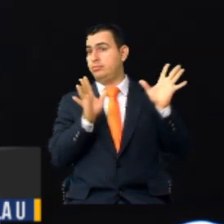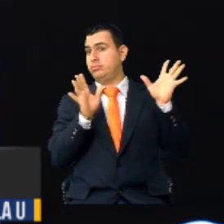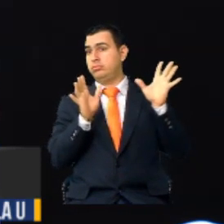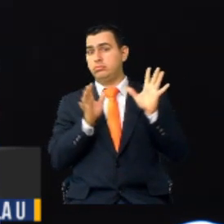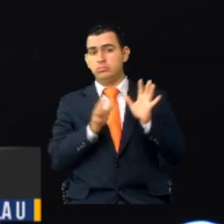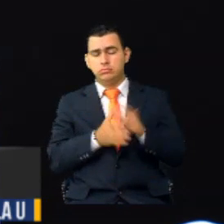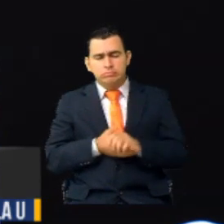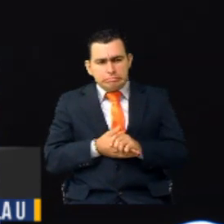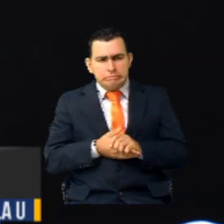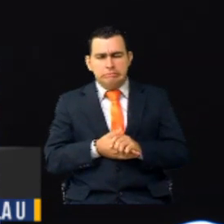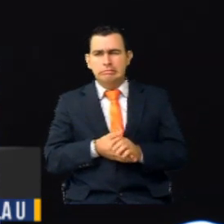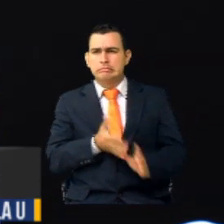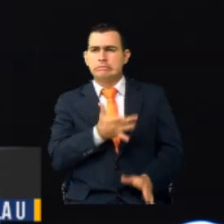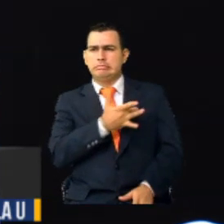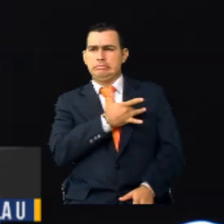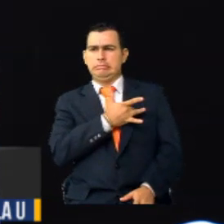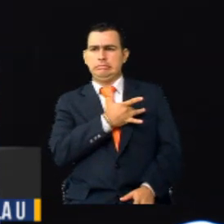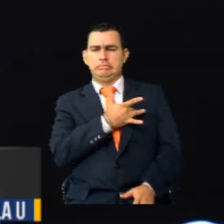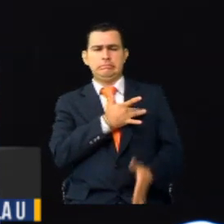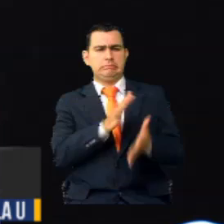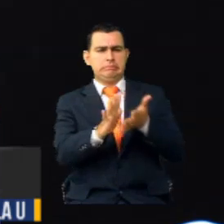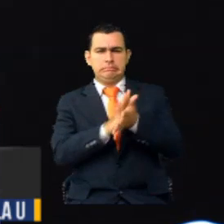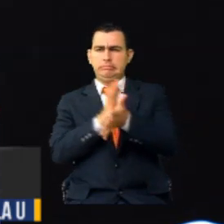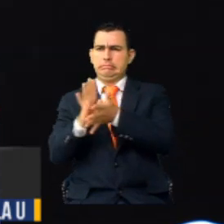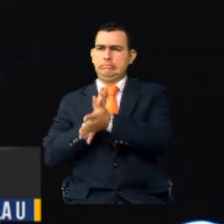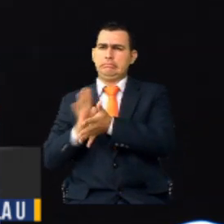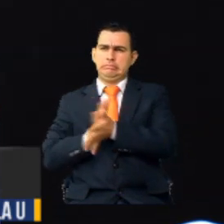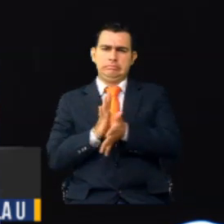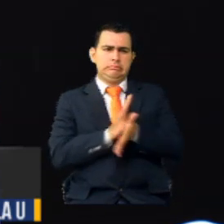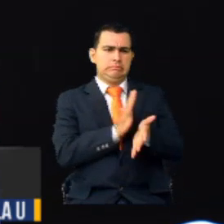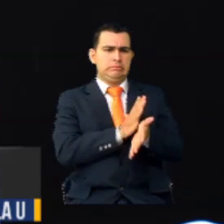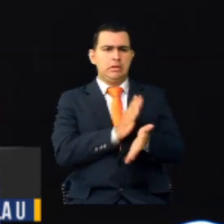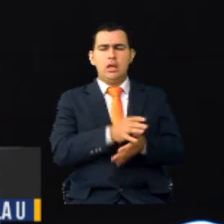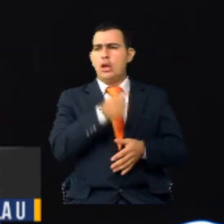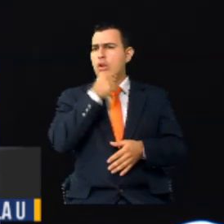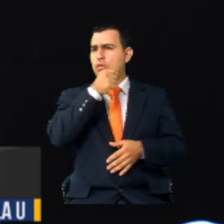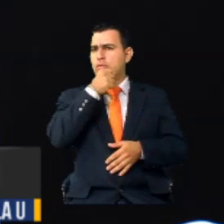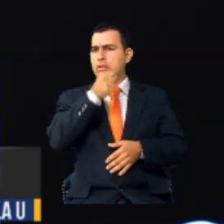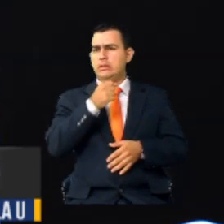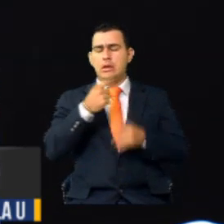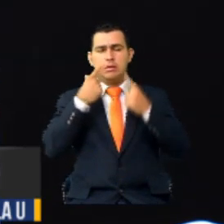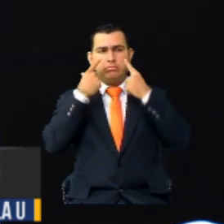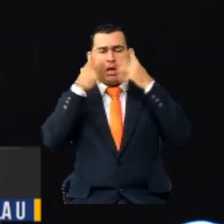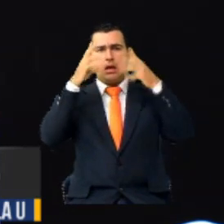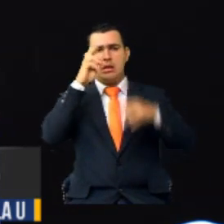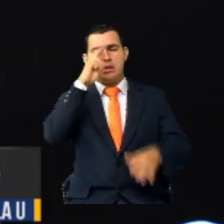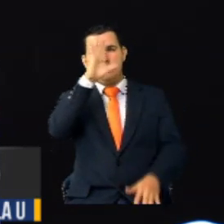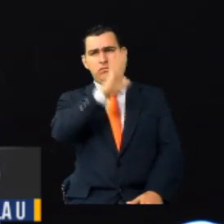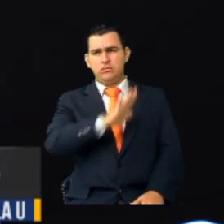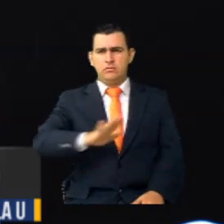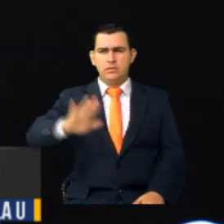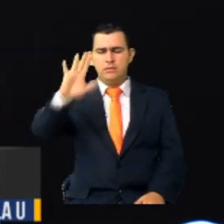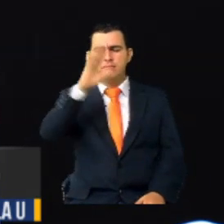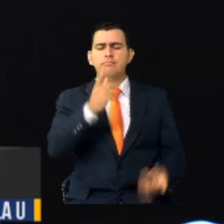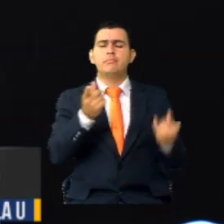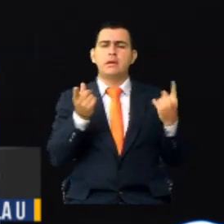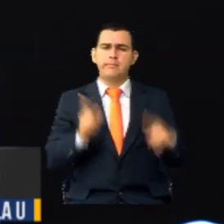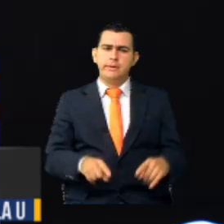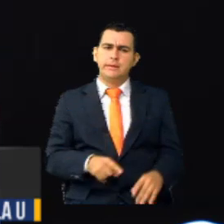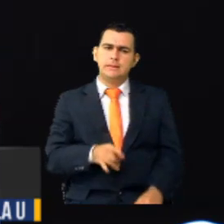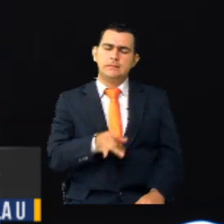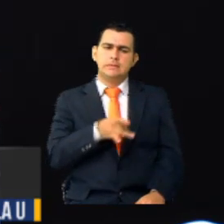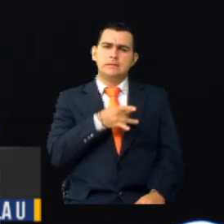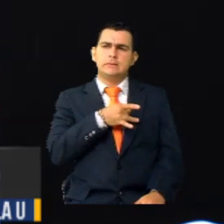tipo de situaciones las que nos lleven a figurar en las noticias nacionales. También lamento profundamente